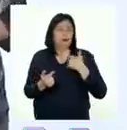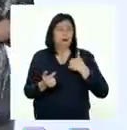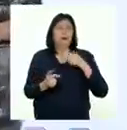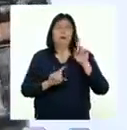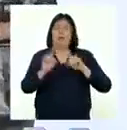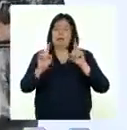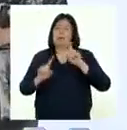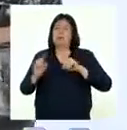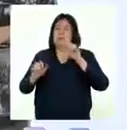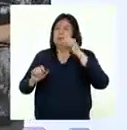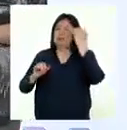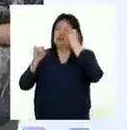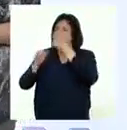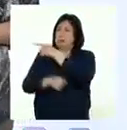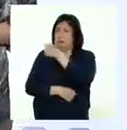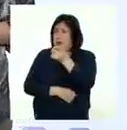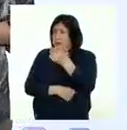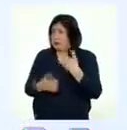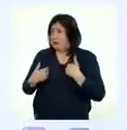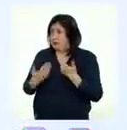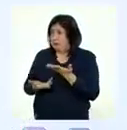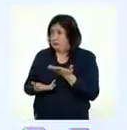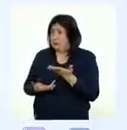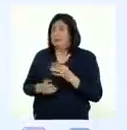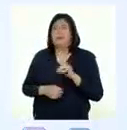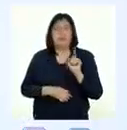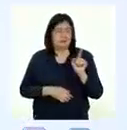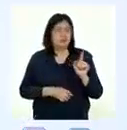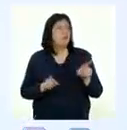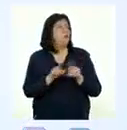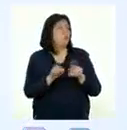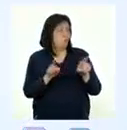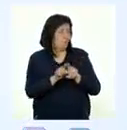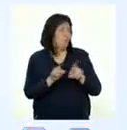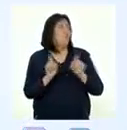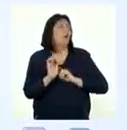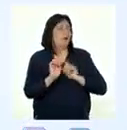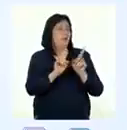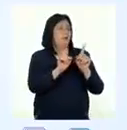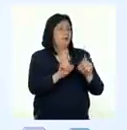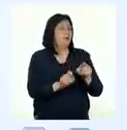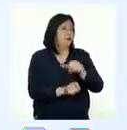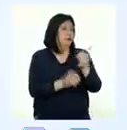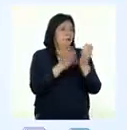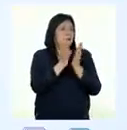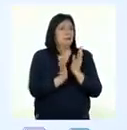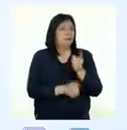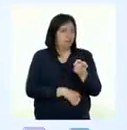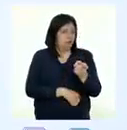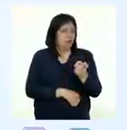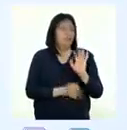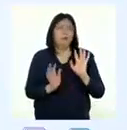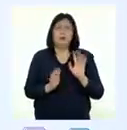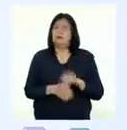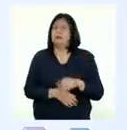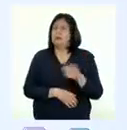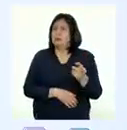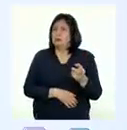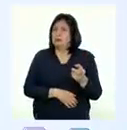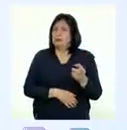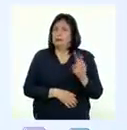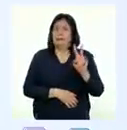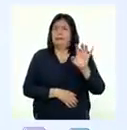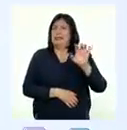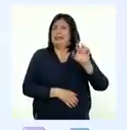tengo algunas ideas. ¿Y ustedes? Les hice la misma pregunta a mis estudiantes. Valeknova